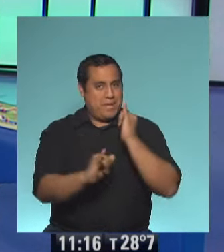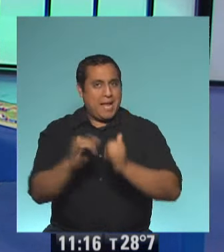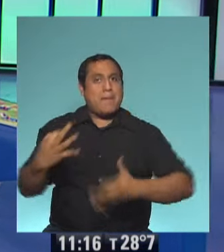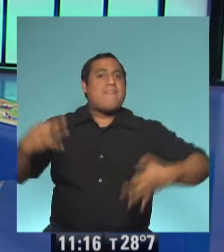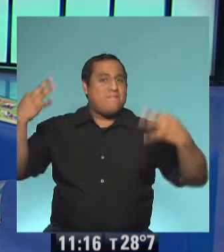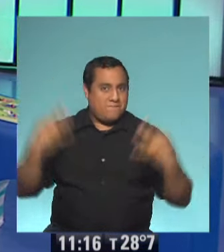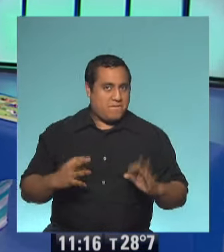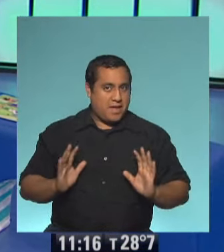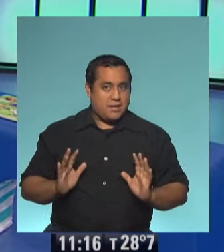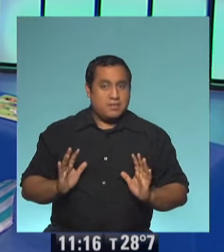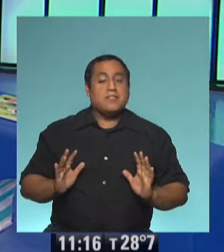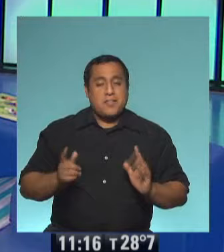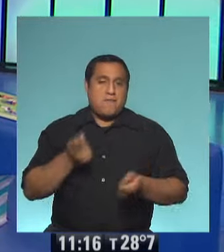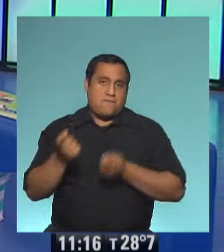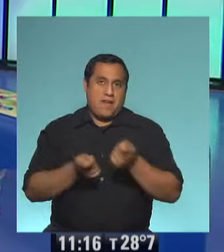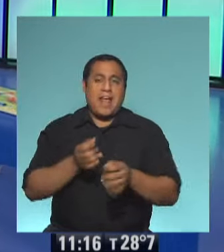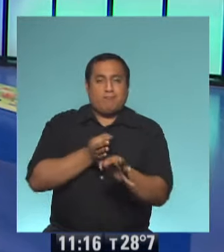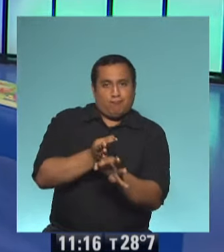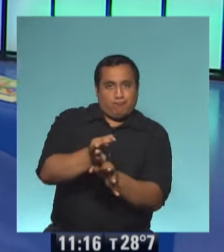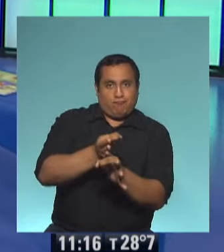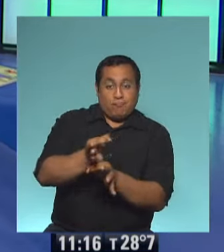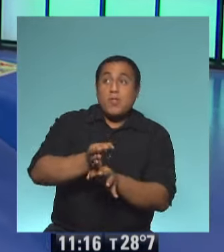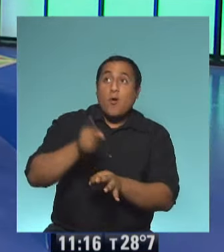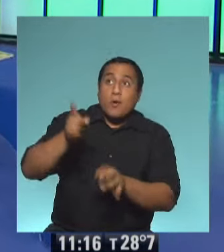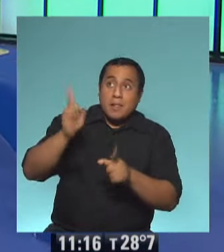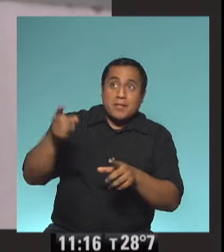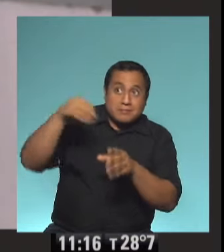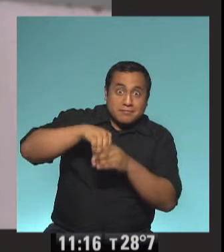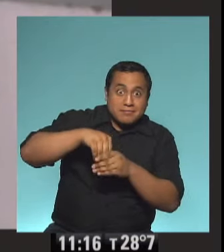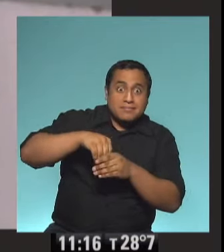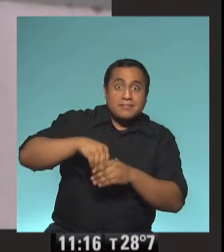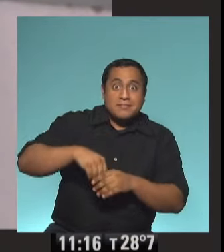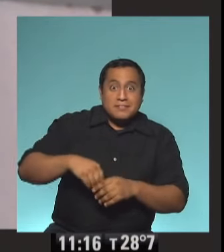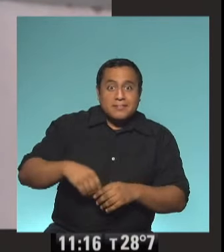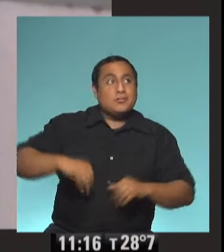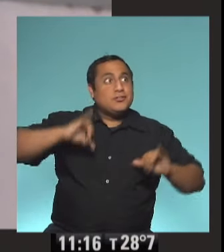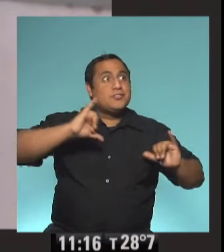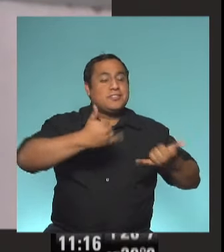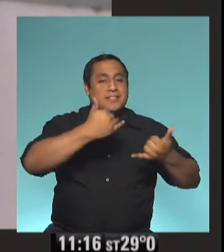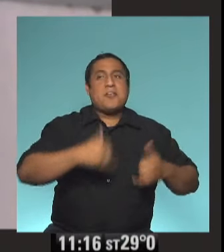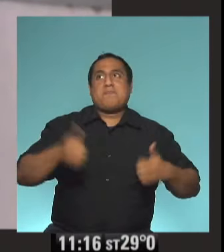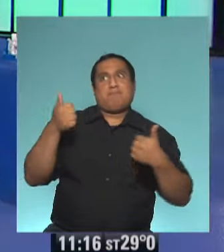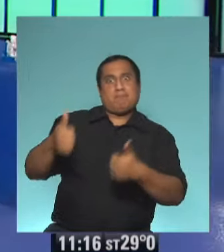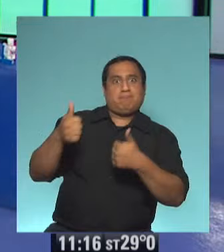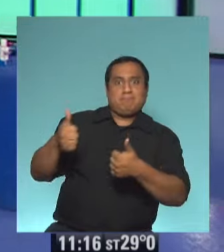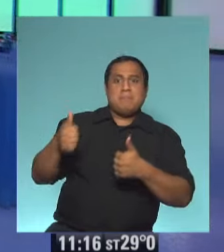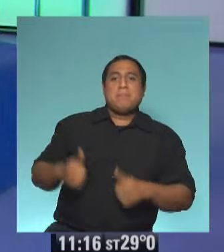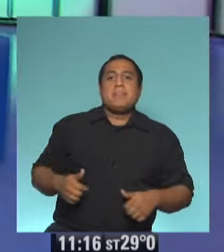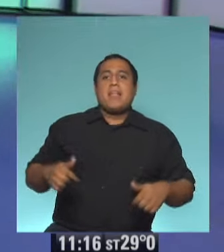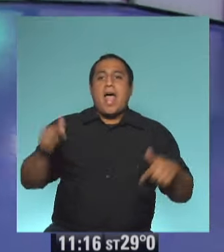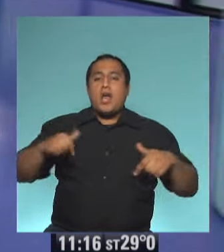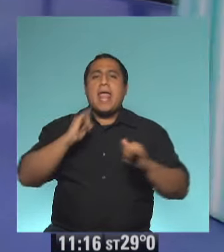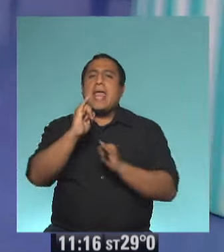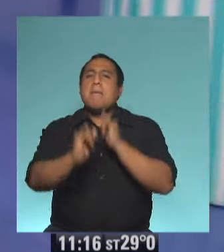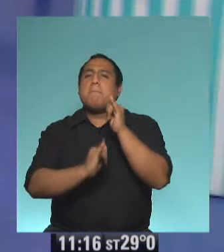¿No es vamos cierto? A hacer el dance along. Ahí está, ¿te animás? ¿Fara, acompañarnos? ¿Sí? Buenísimo. Entonces, vamos a explicarla